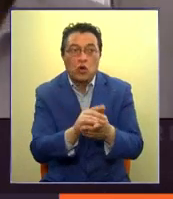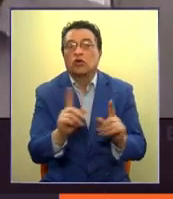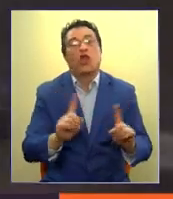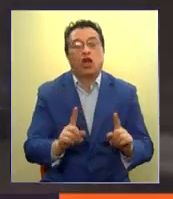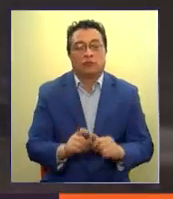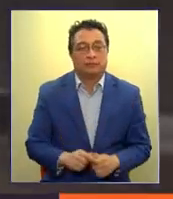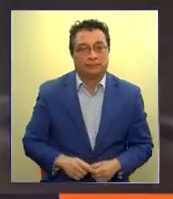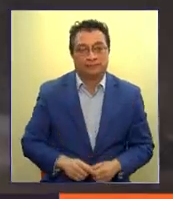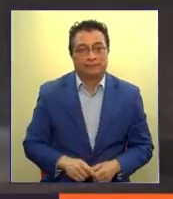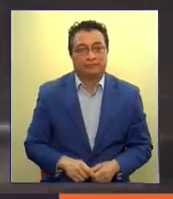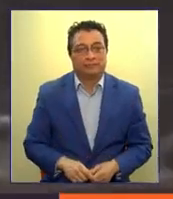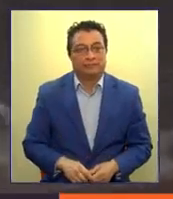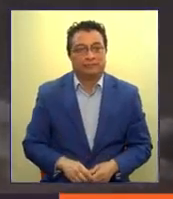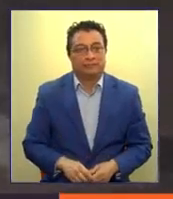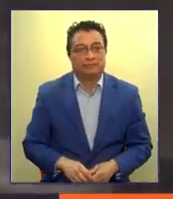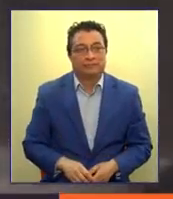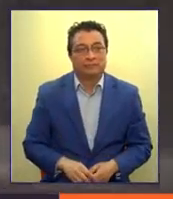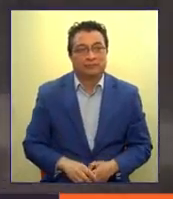tronarlo.